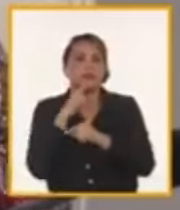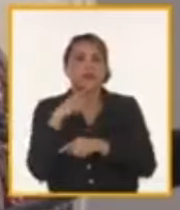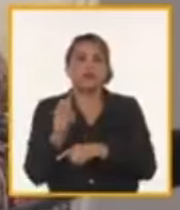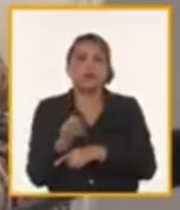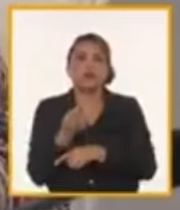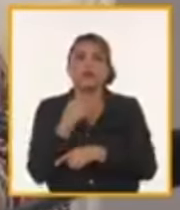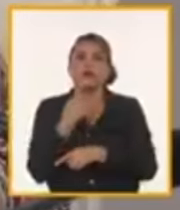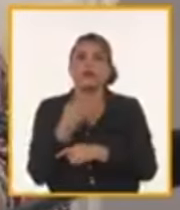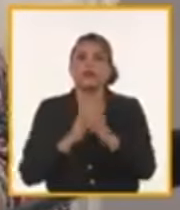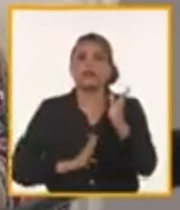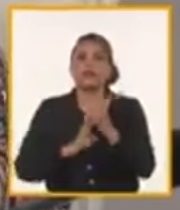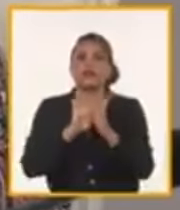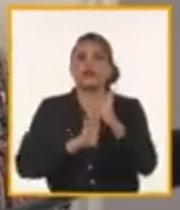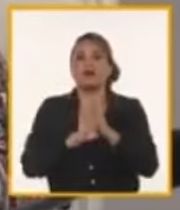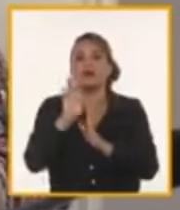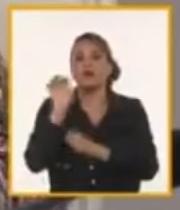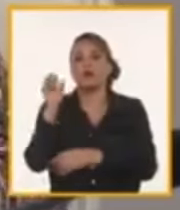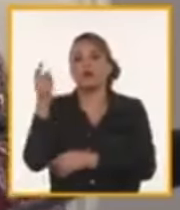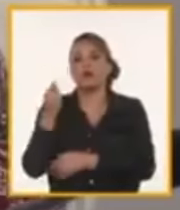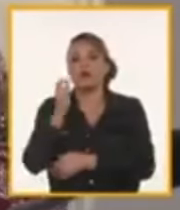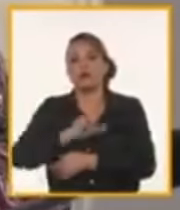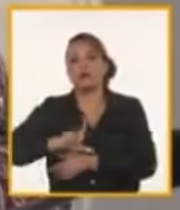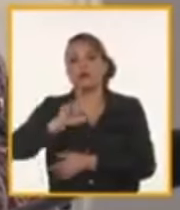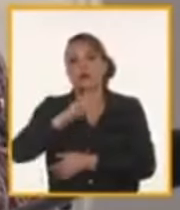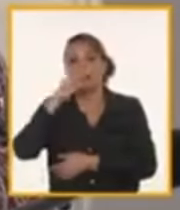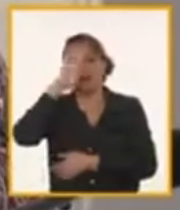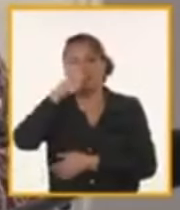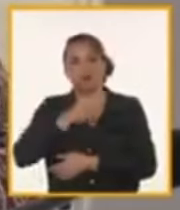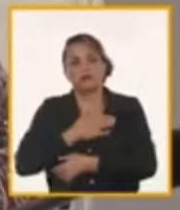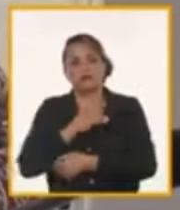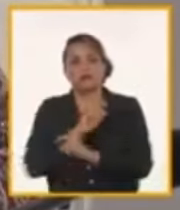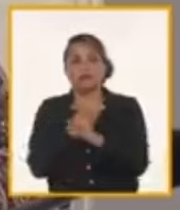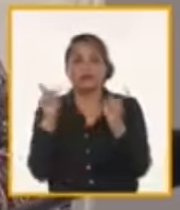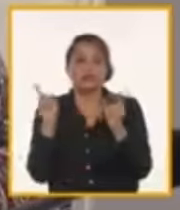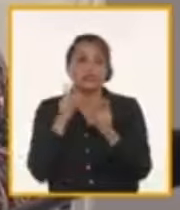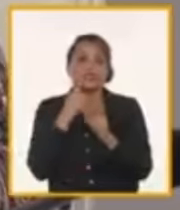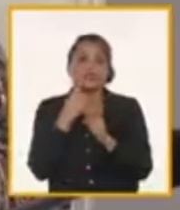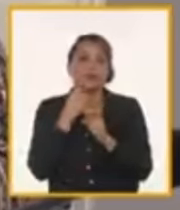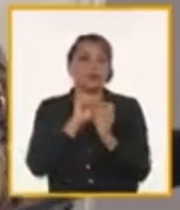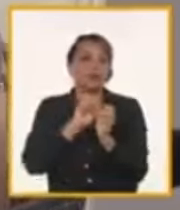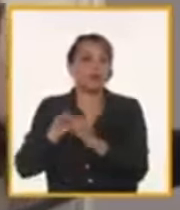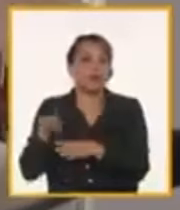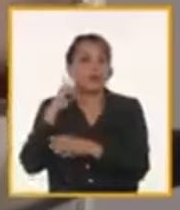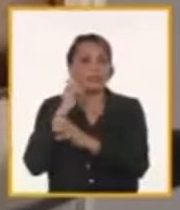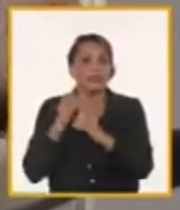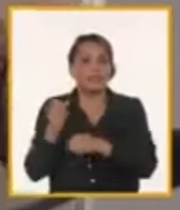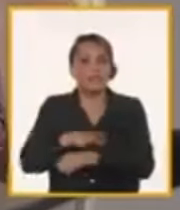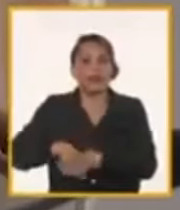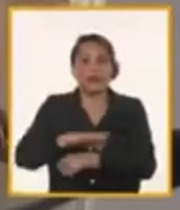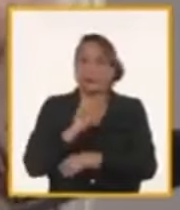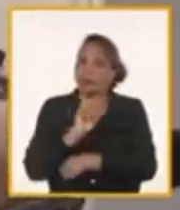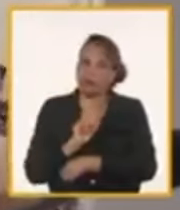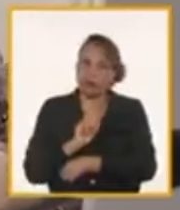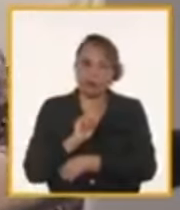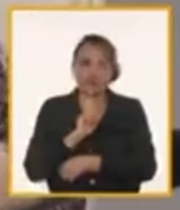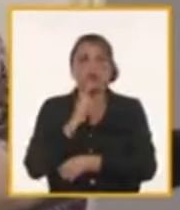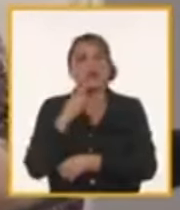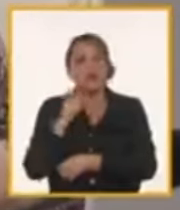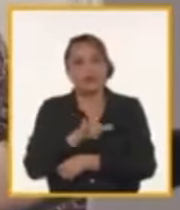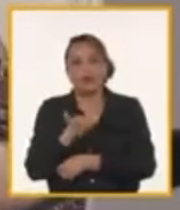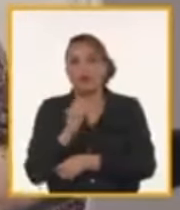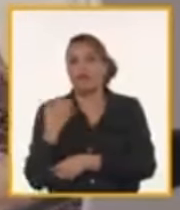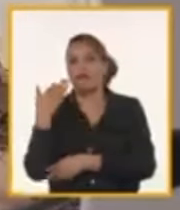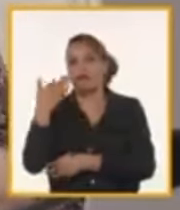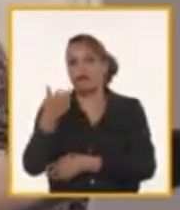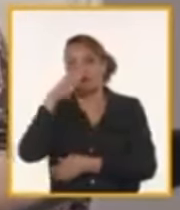hacia el desarrollo económico y social del país que tenía un impacto pero no abandonamos las ciencias básicas porque también es el futuro desde desarrollo de nuestro